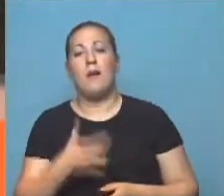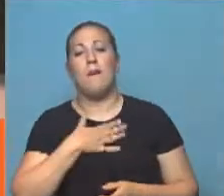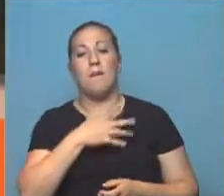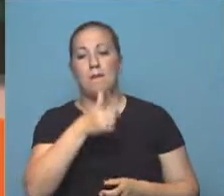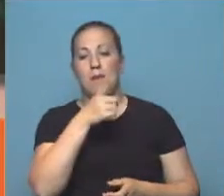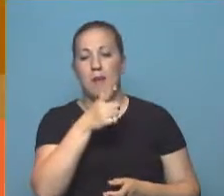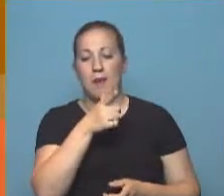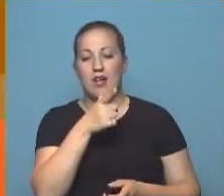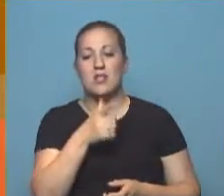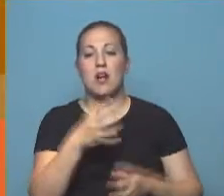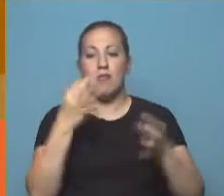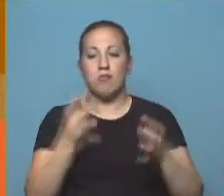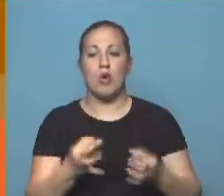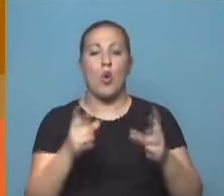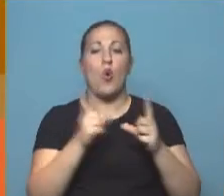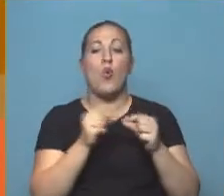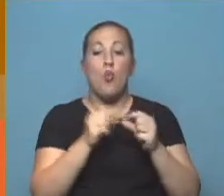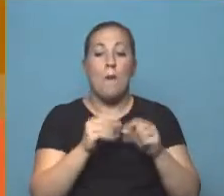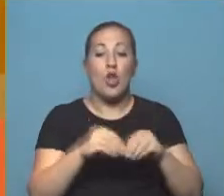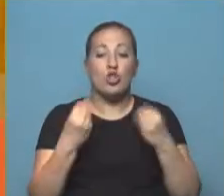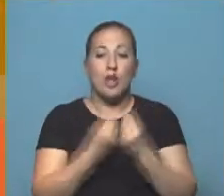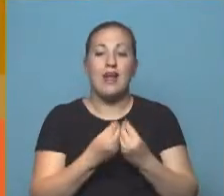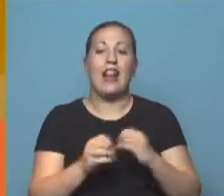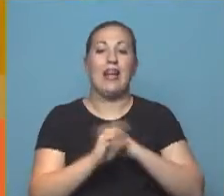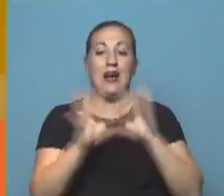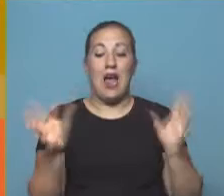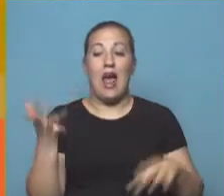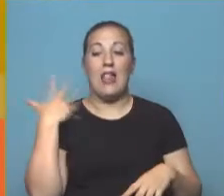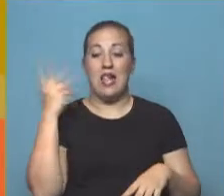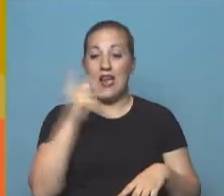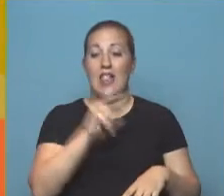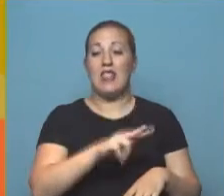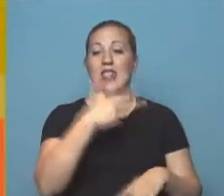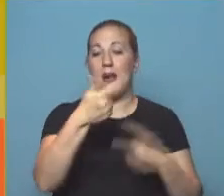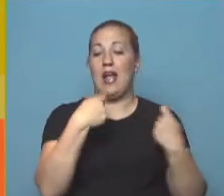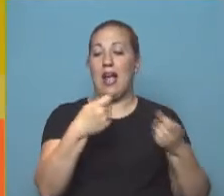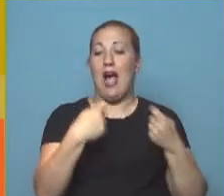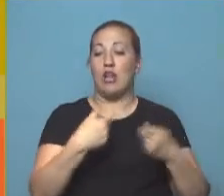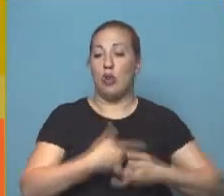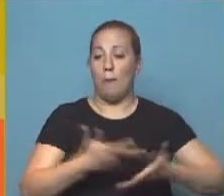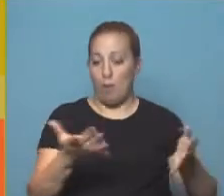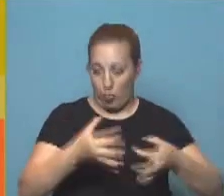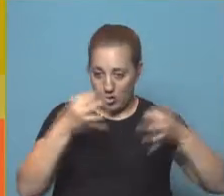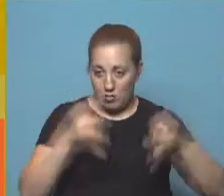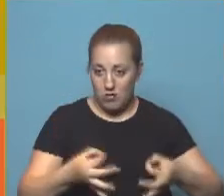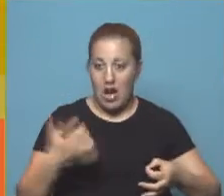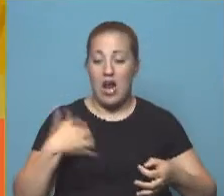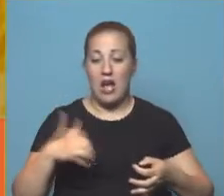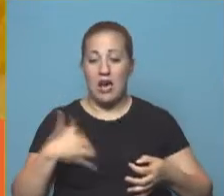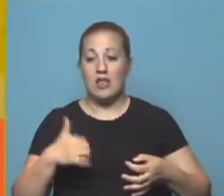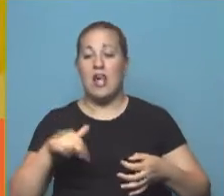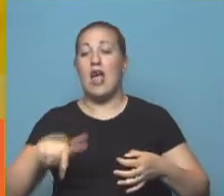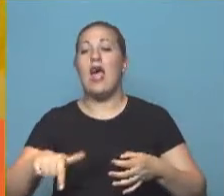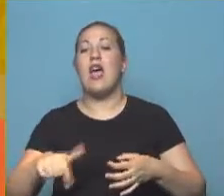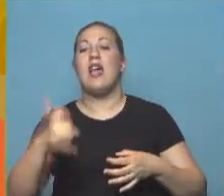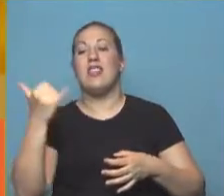los números son más contundentes que los relatos, digo. Y durante el kirchnerismo se triplicó el gasto público en términos reales. Y Argentina heredó un 30% de